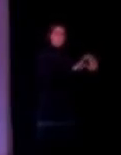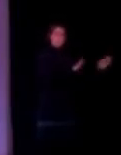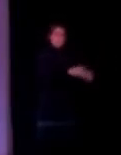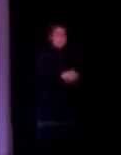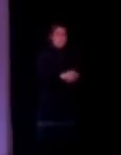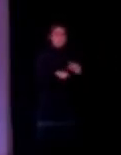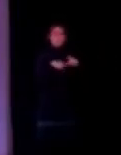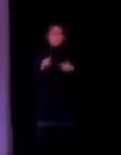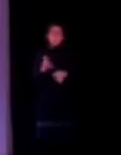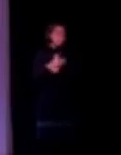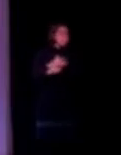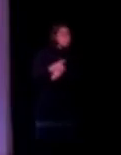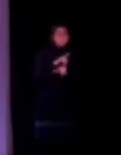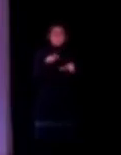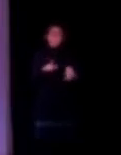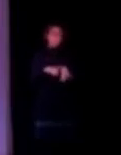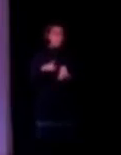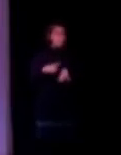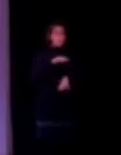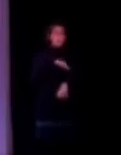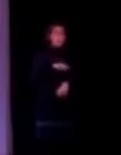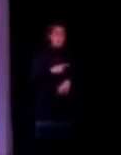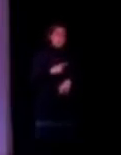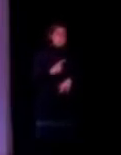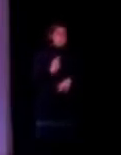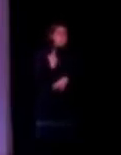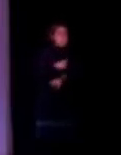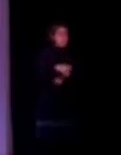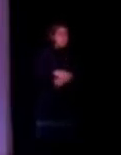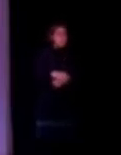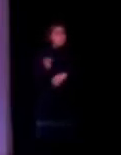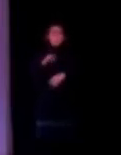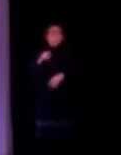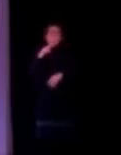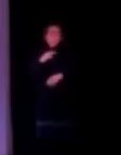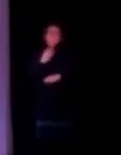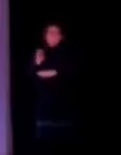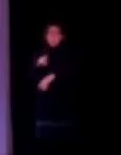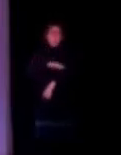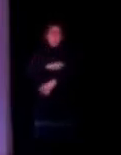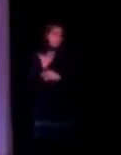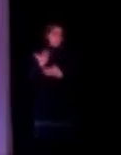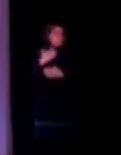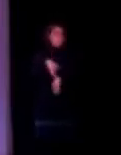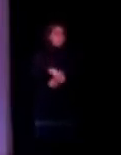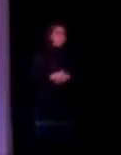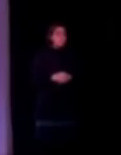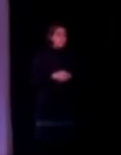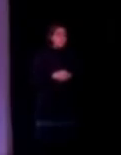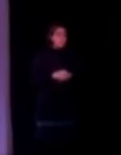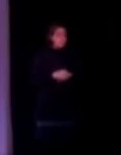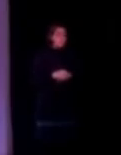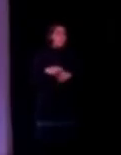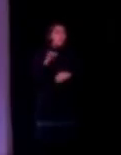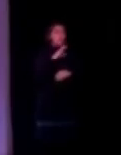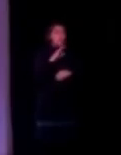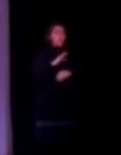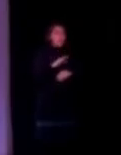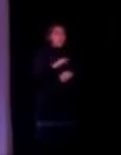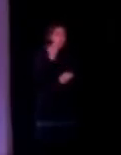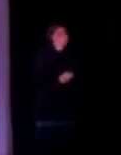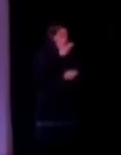lavabo, o en la sociedad y en la comunidad, o en la colaboración que tenga con las personas mayores que tengo enfrente